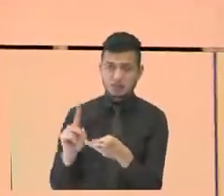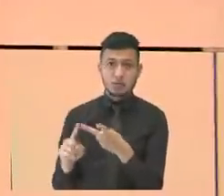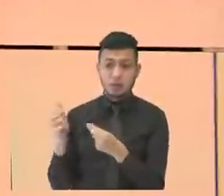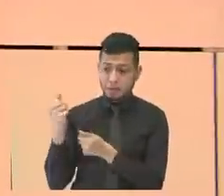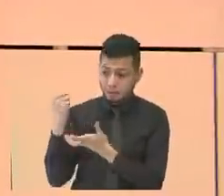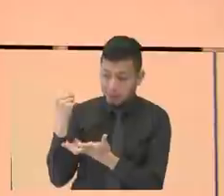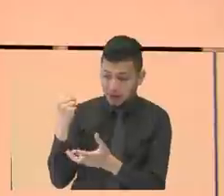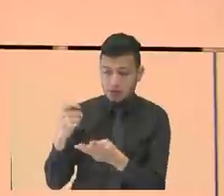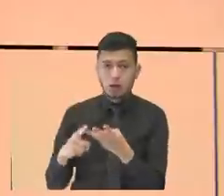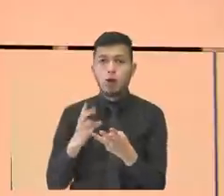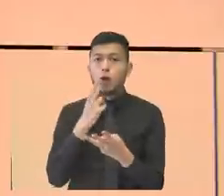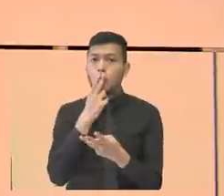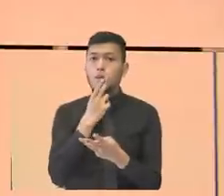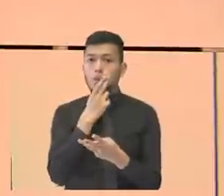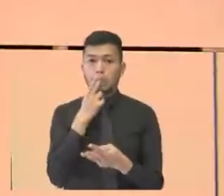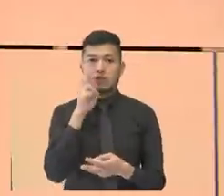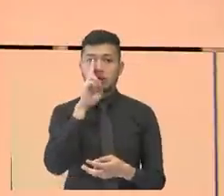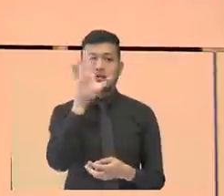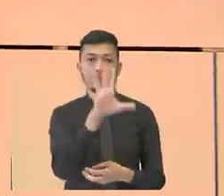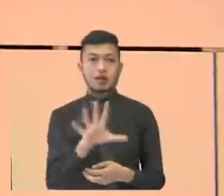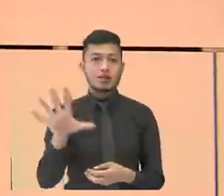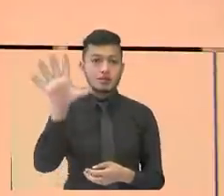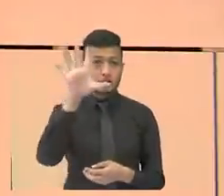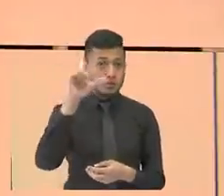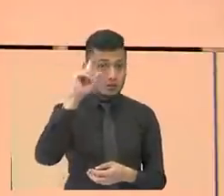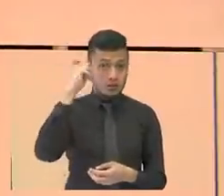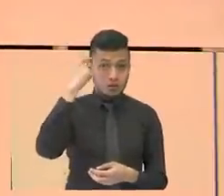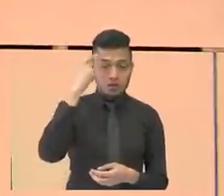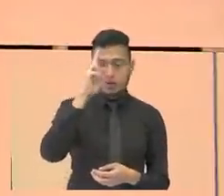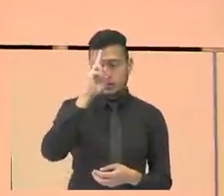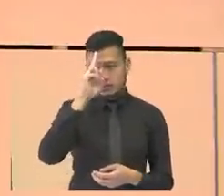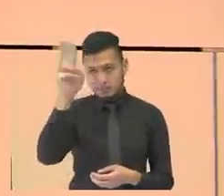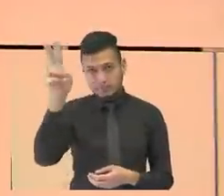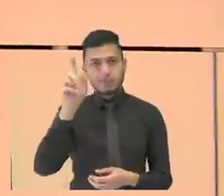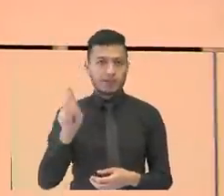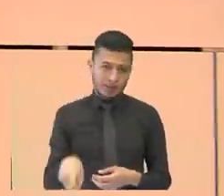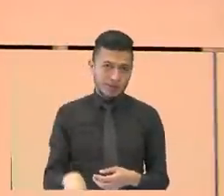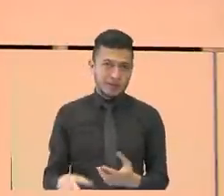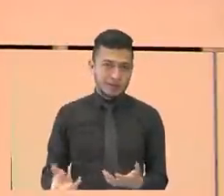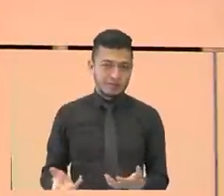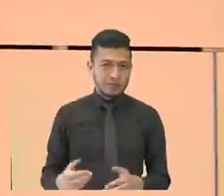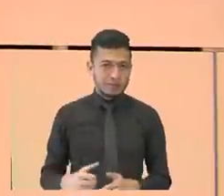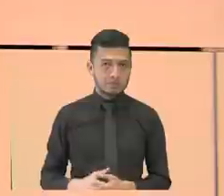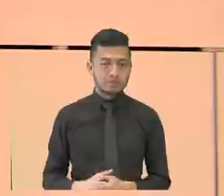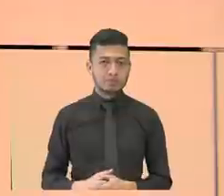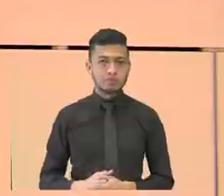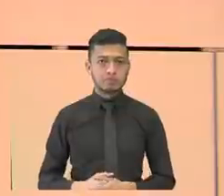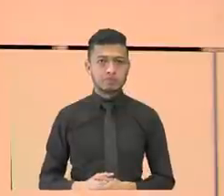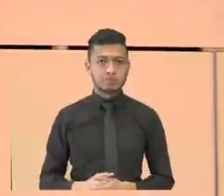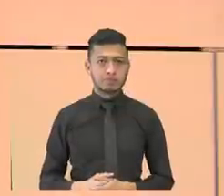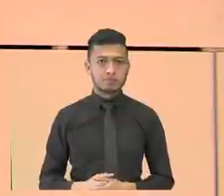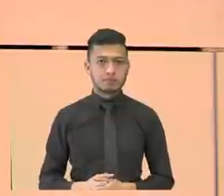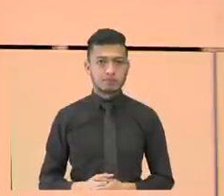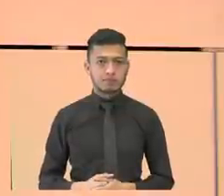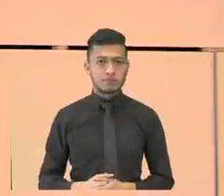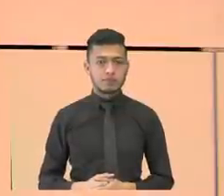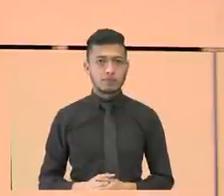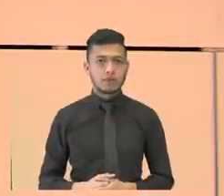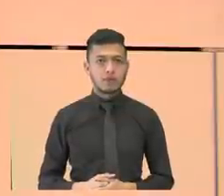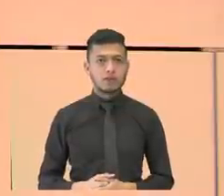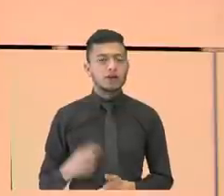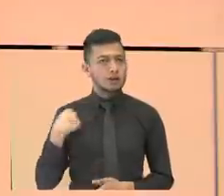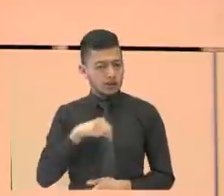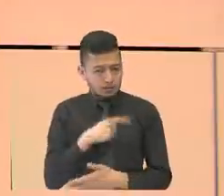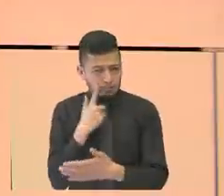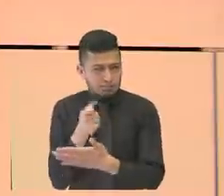unos compromisos con el gobierno nacional que debe honrar. Perdón. Entonces, estamos tratando, y lo que les vamos a contar